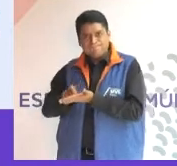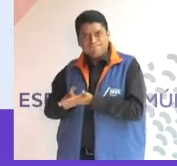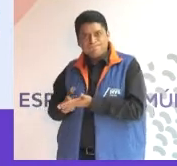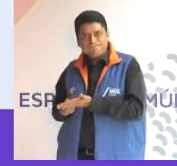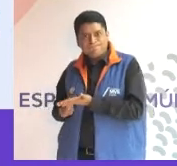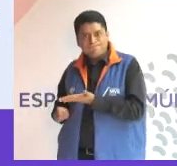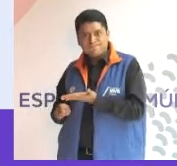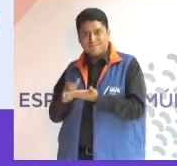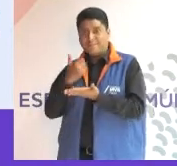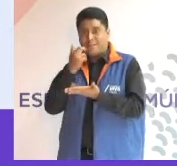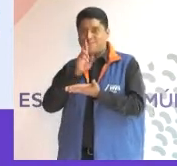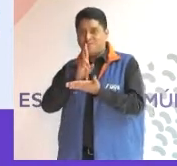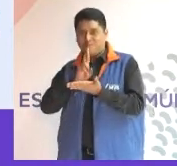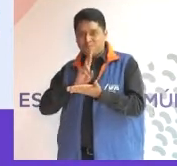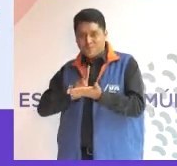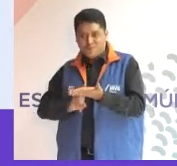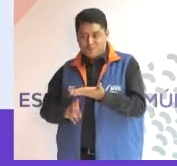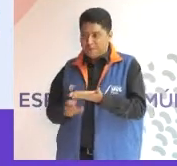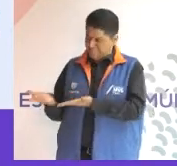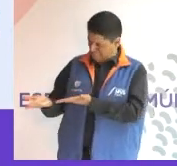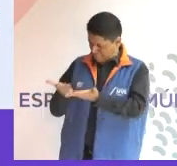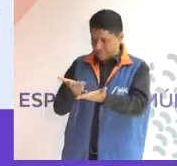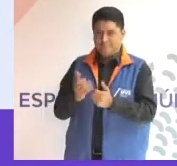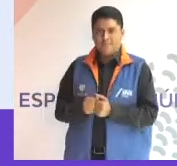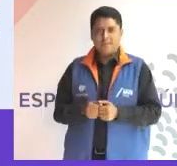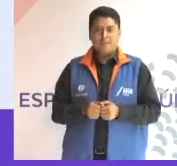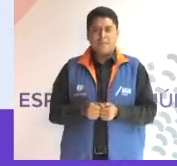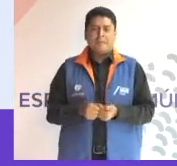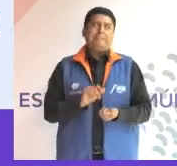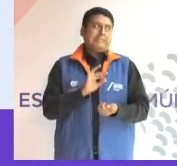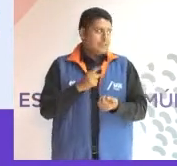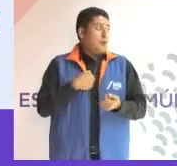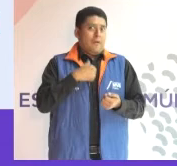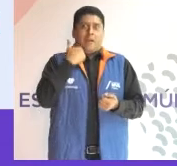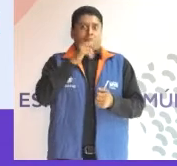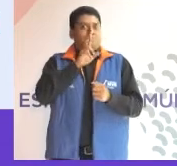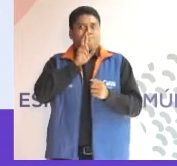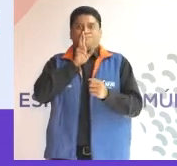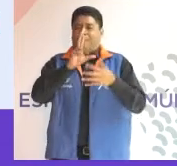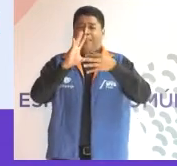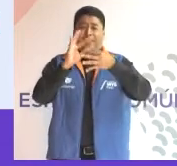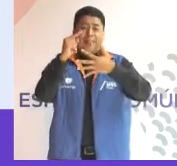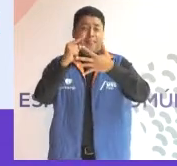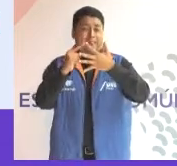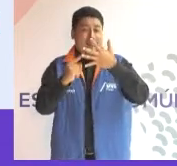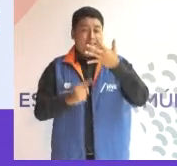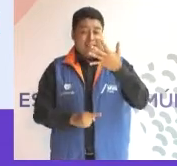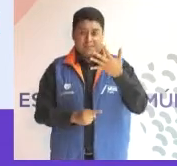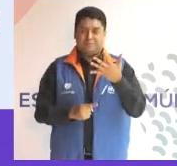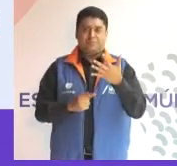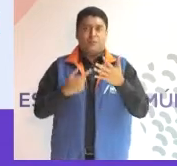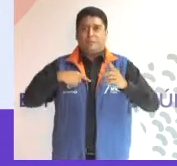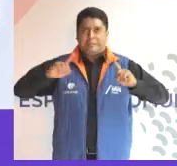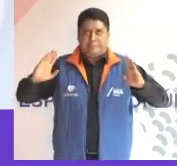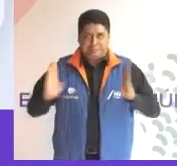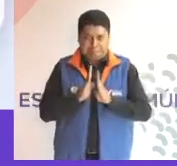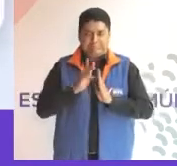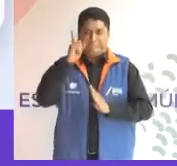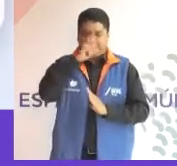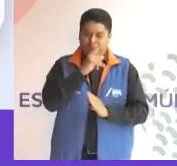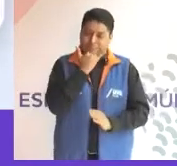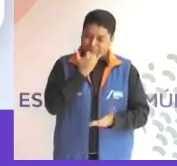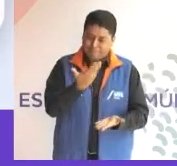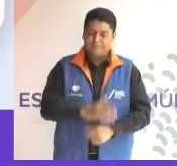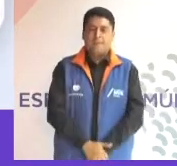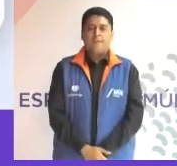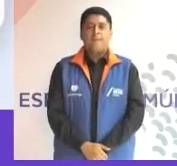problema no es hablar, sino callarme. Yo me quiero regresar al toquido, al inicio. ¿Por qué la gente participa? Cuando